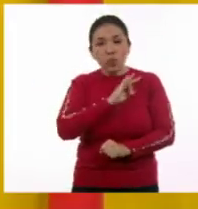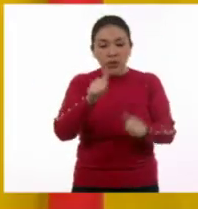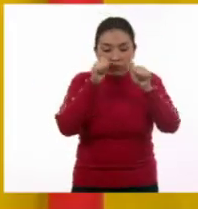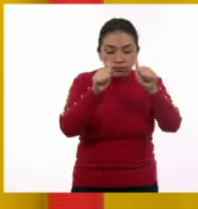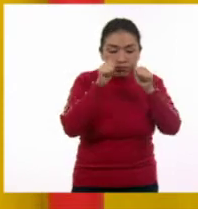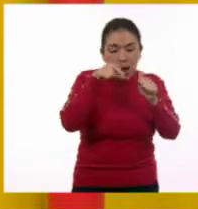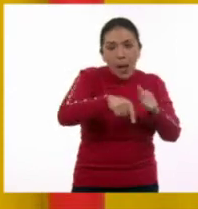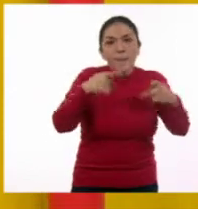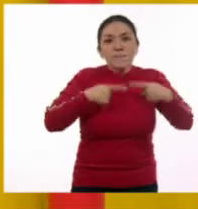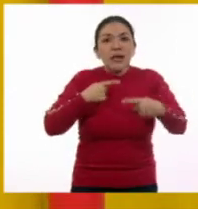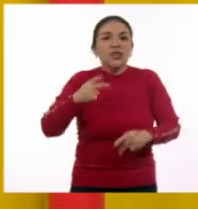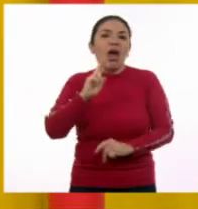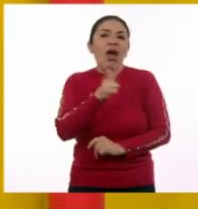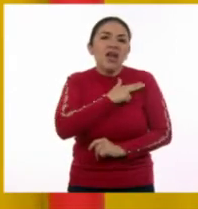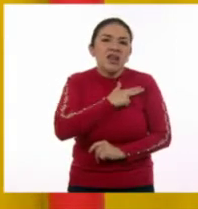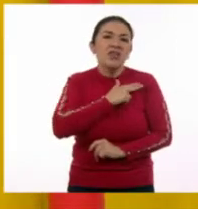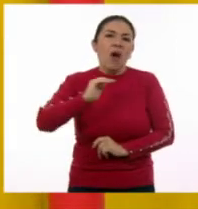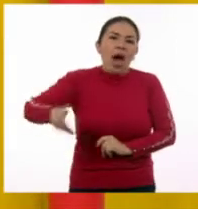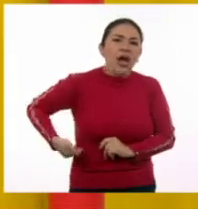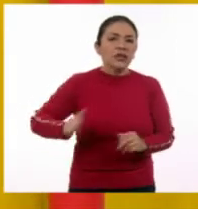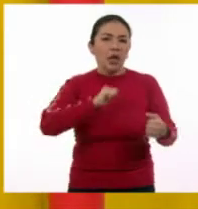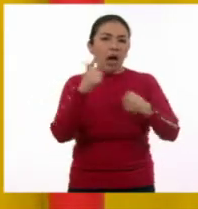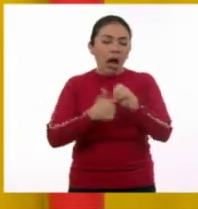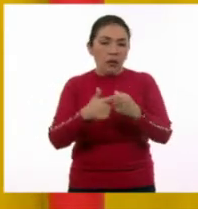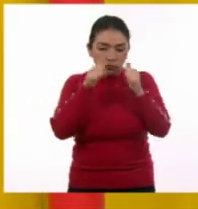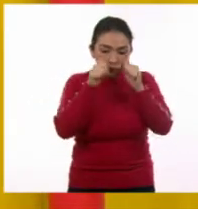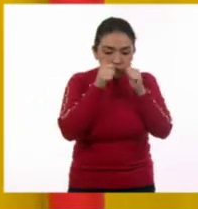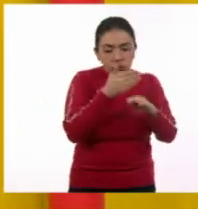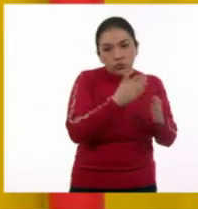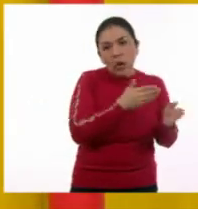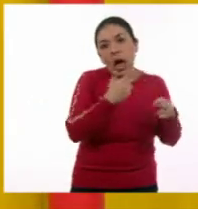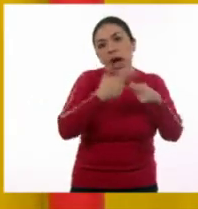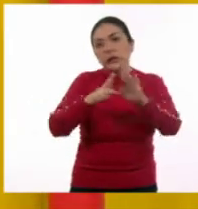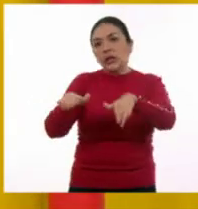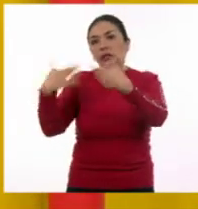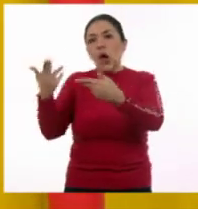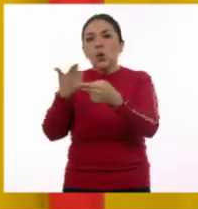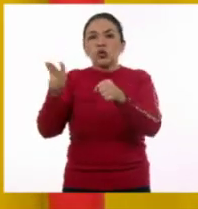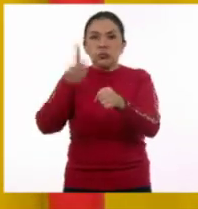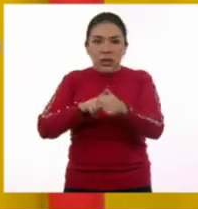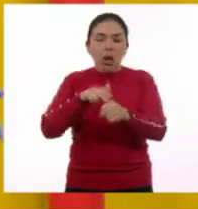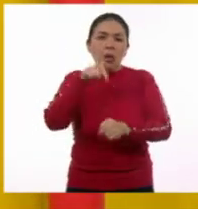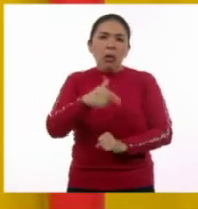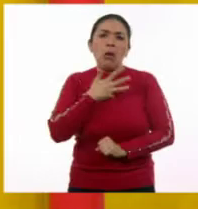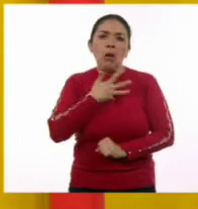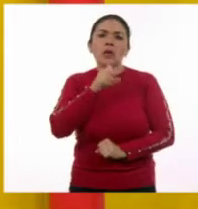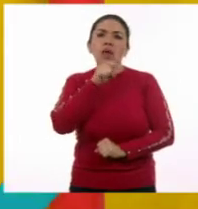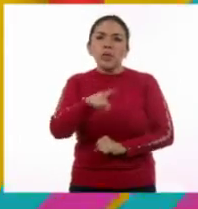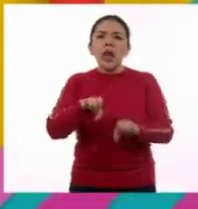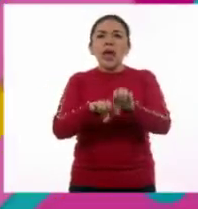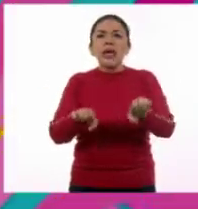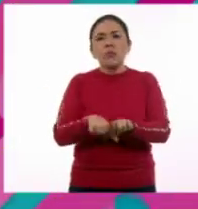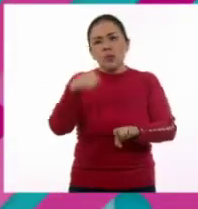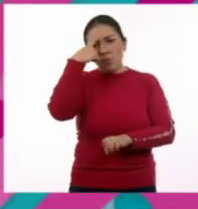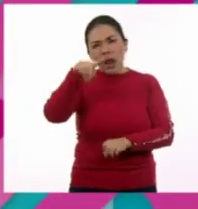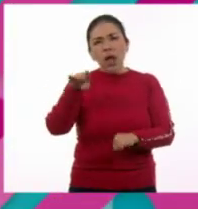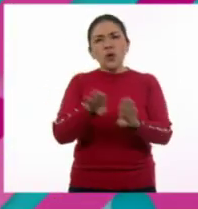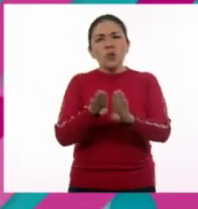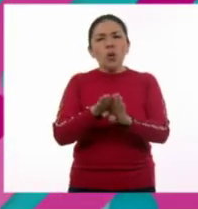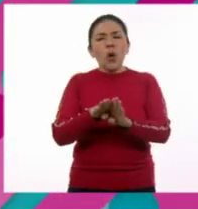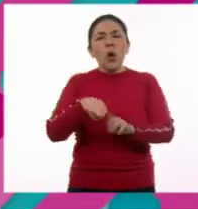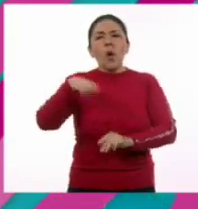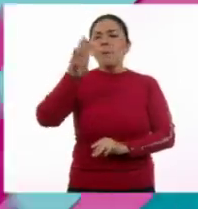atender cualquier tipo de lesión enfermedad etcétera tenemos igual algunos equipos de medición